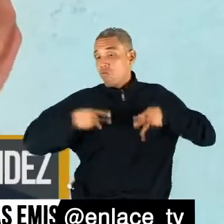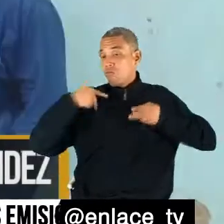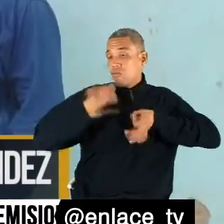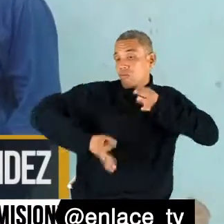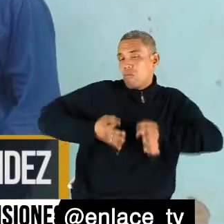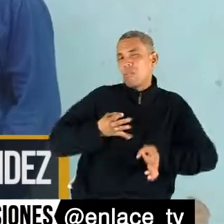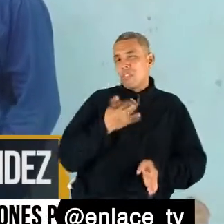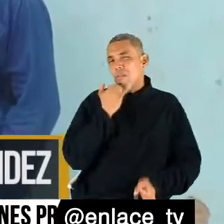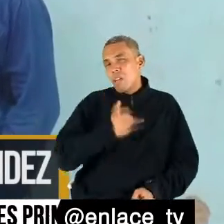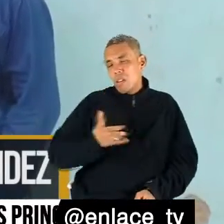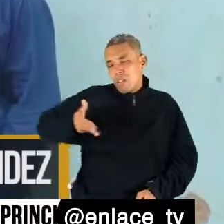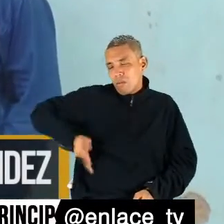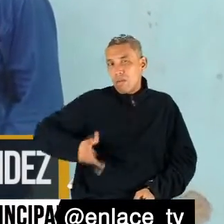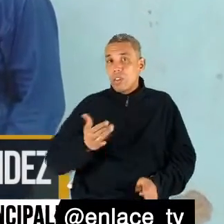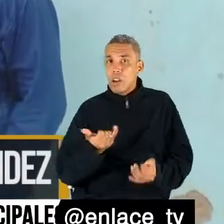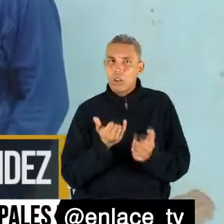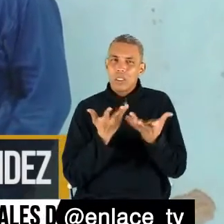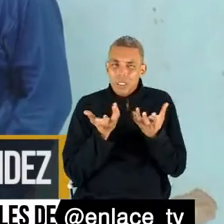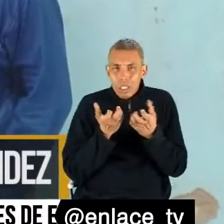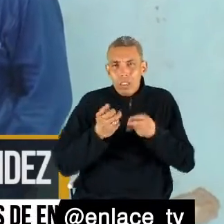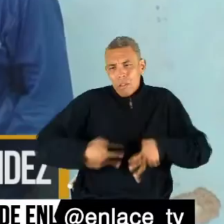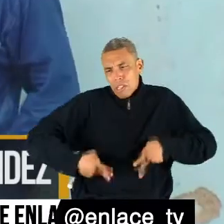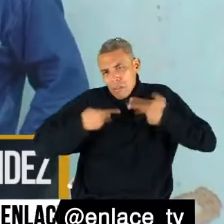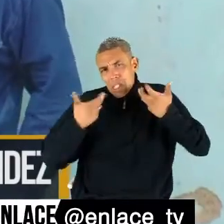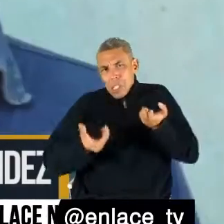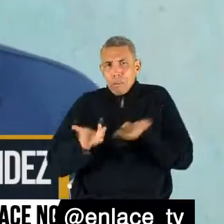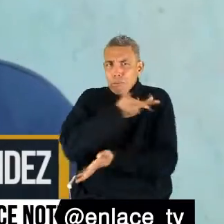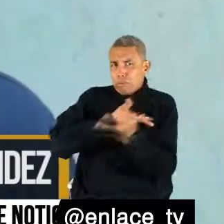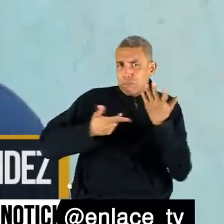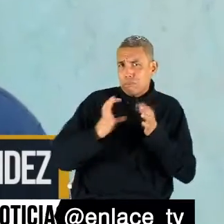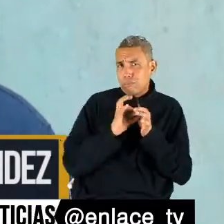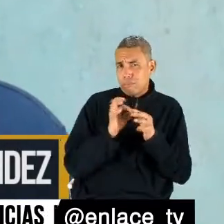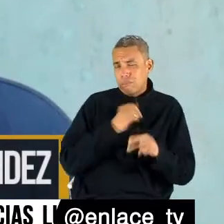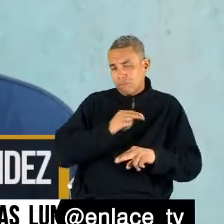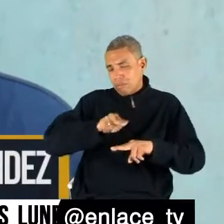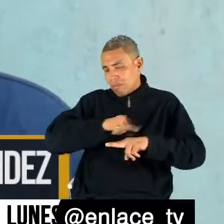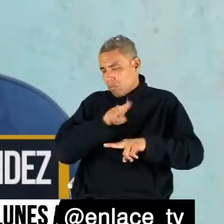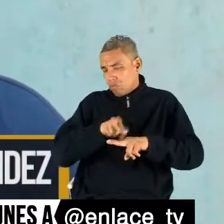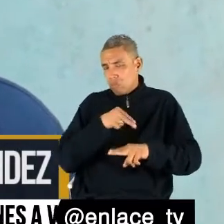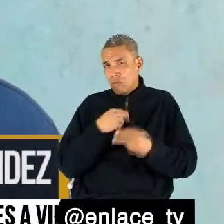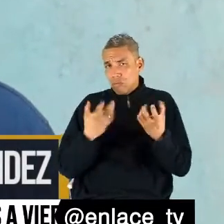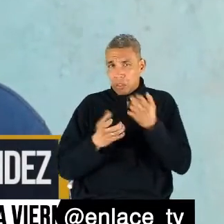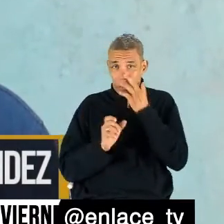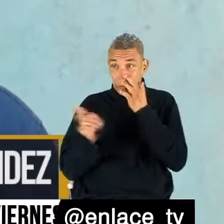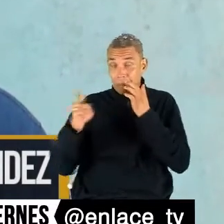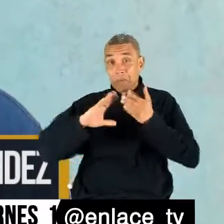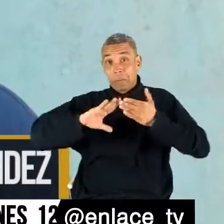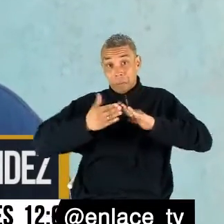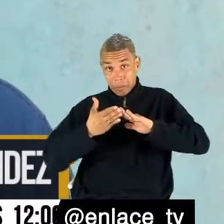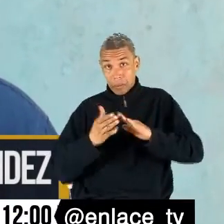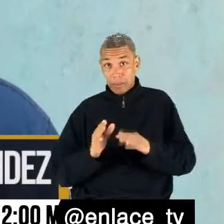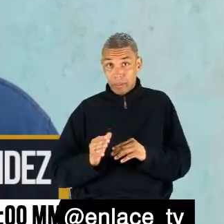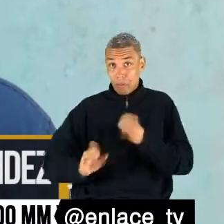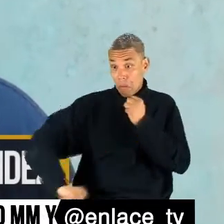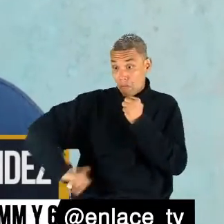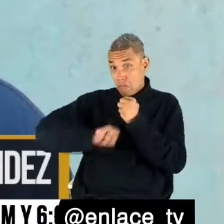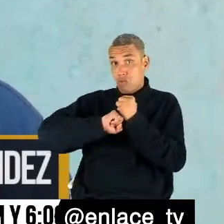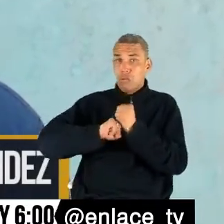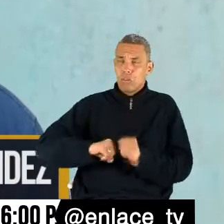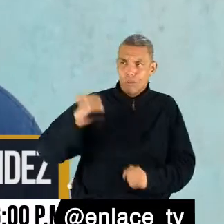poder tener una vida normal en sociedad, ha dicho a Enlace Noticias. Vecinos me respaldan, de hecho